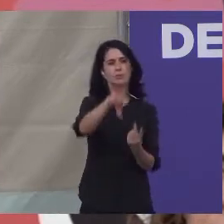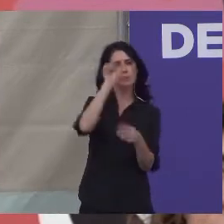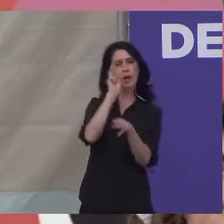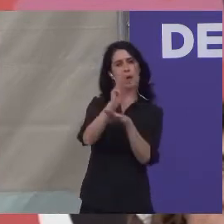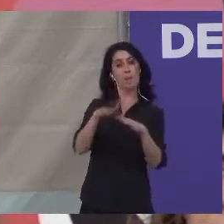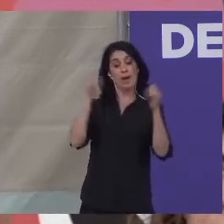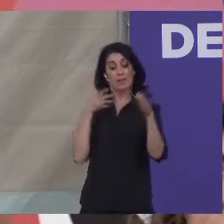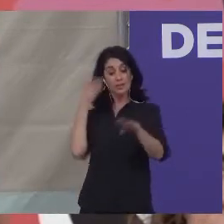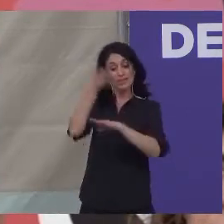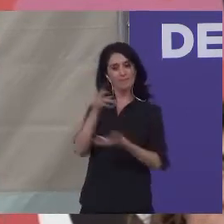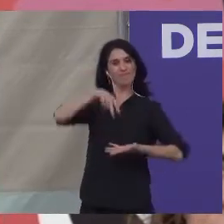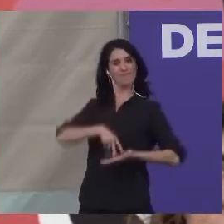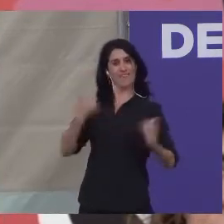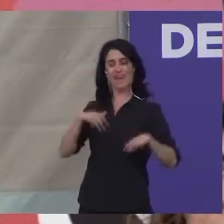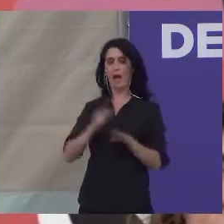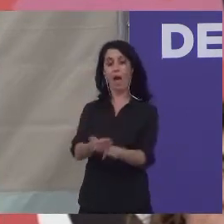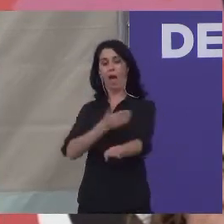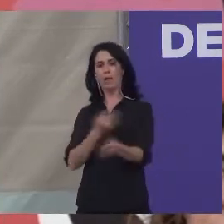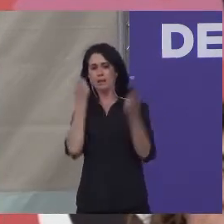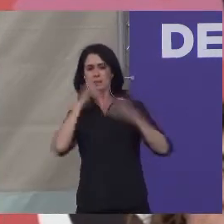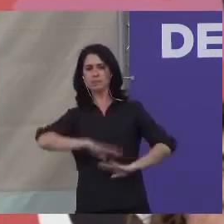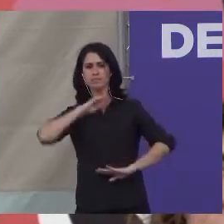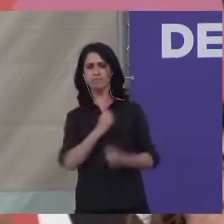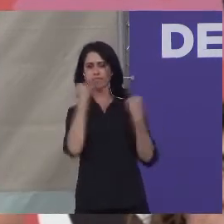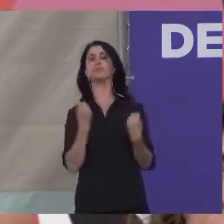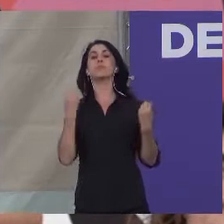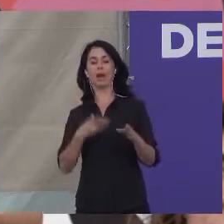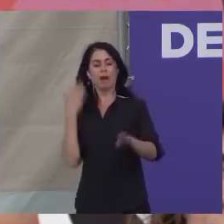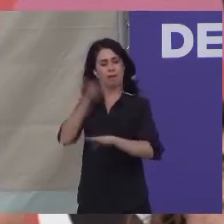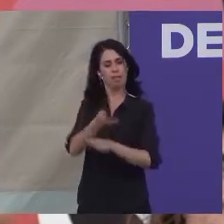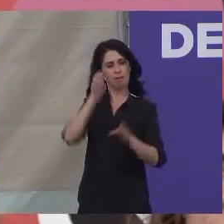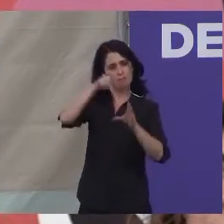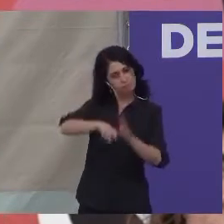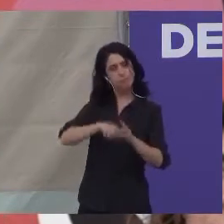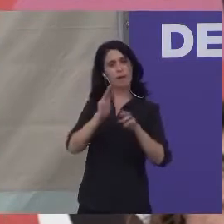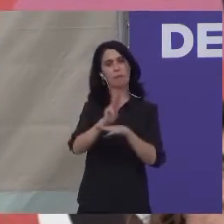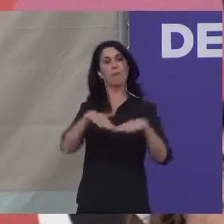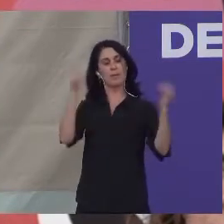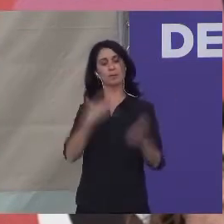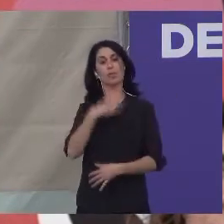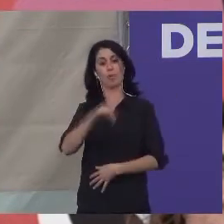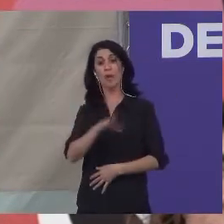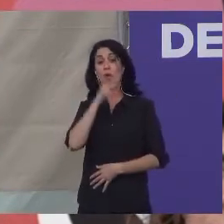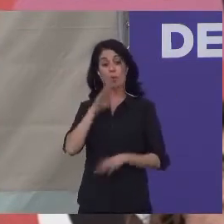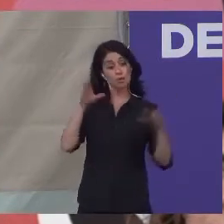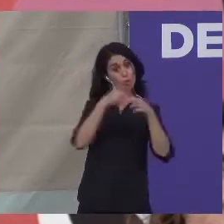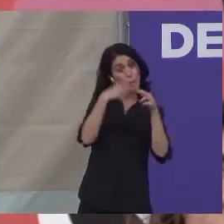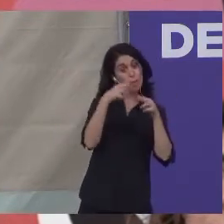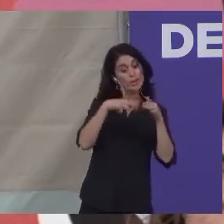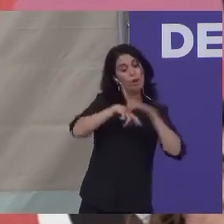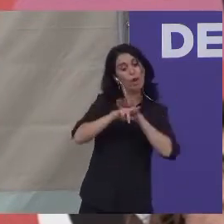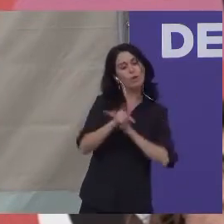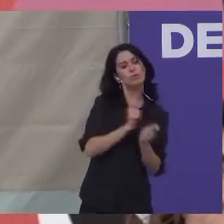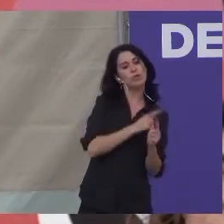antes de acceder a ellos. Por eso es imprescindible que los medios del partido vayan destinados a esa ayuda.